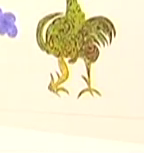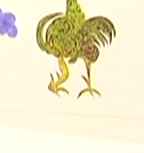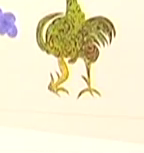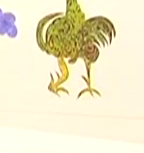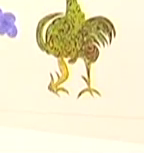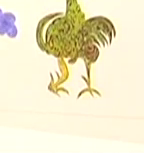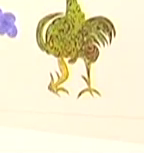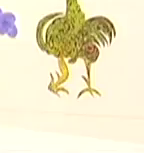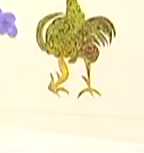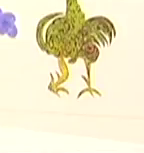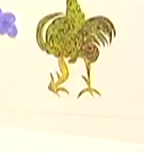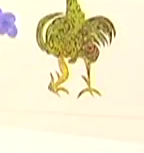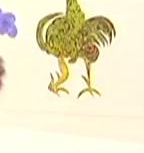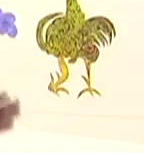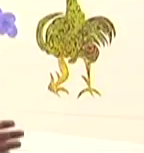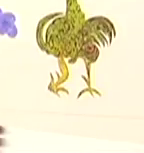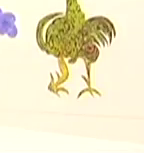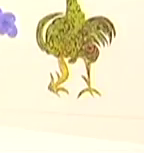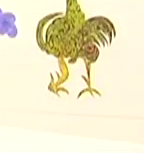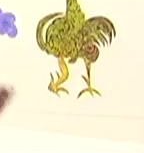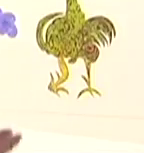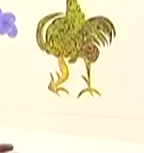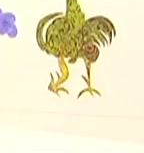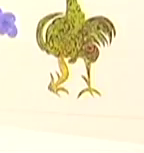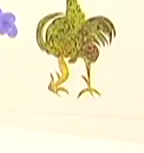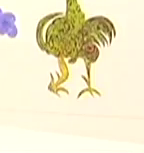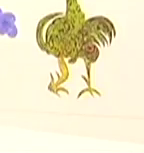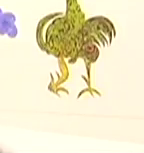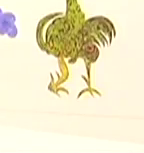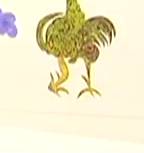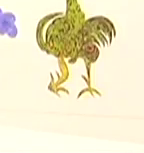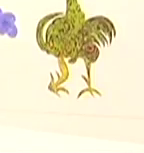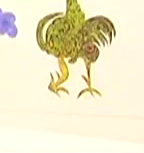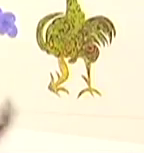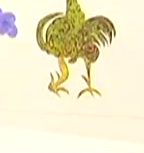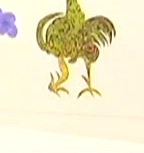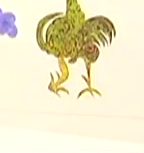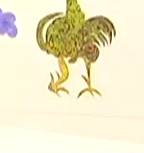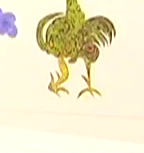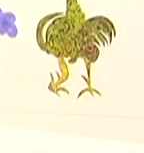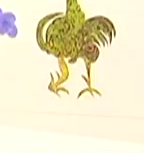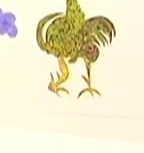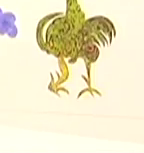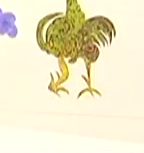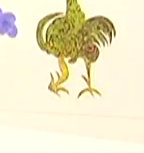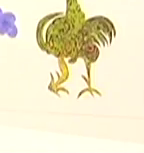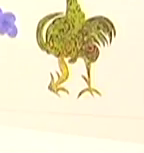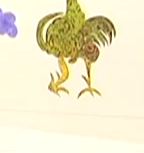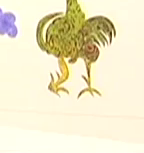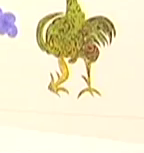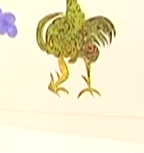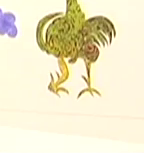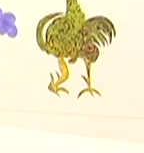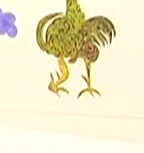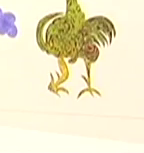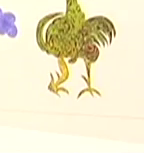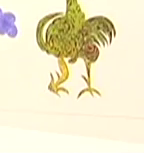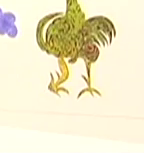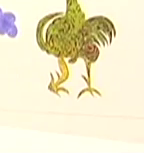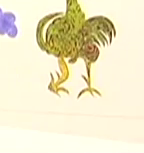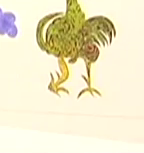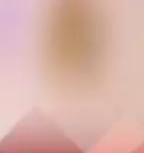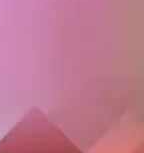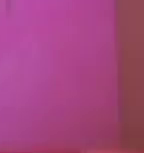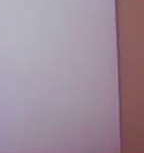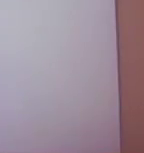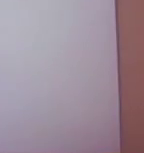en las salas. Vemos sus formas repetitivas aquí, vemos aquí a los gallos, vemos a los caballos, vemos a ciertos